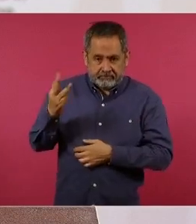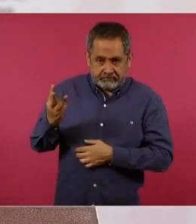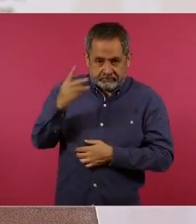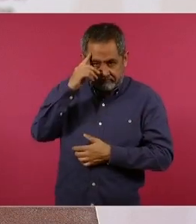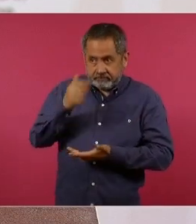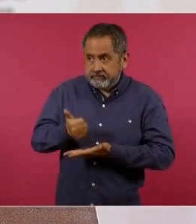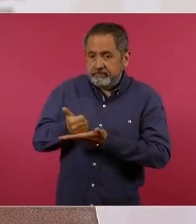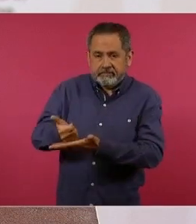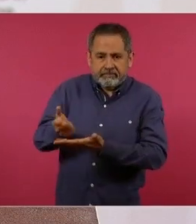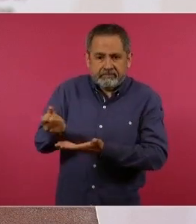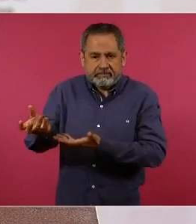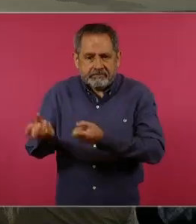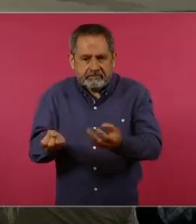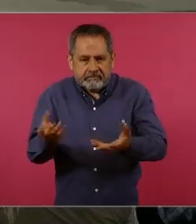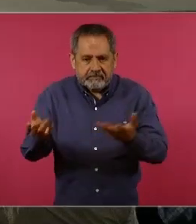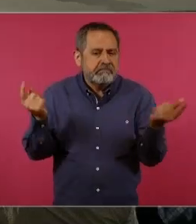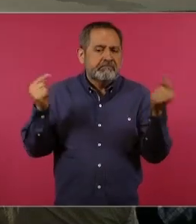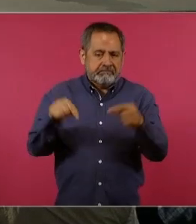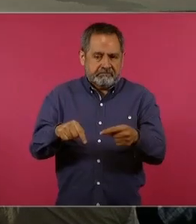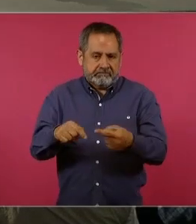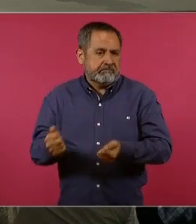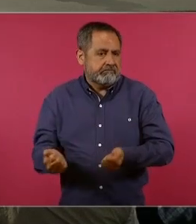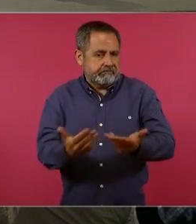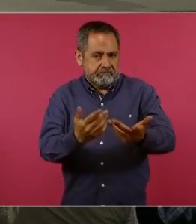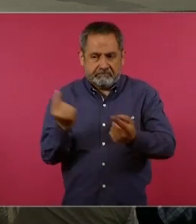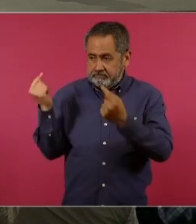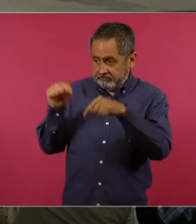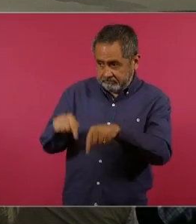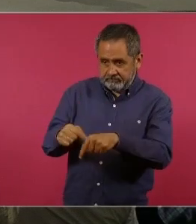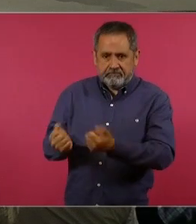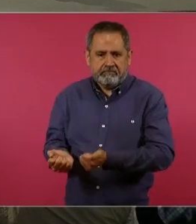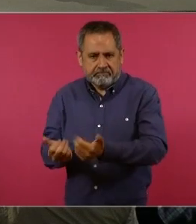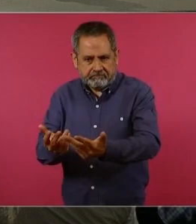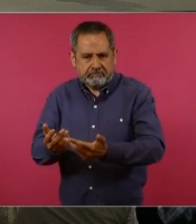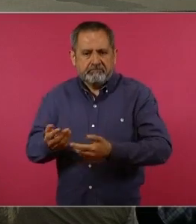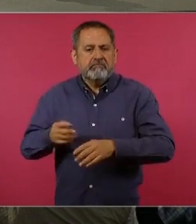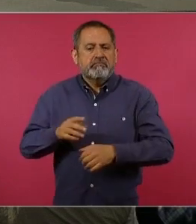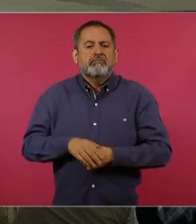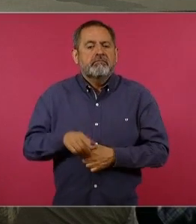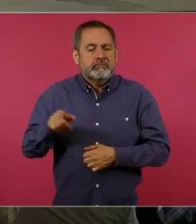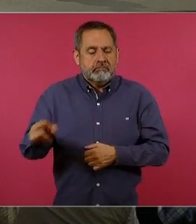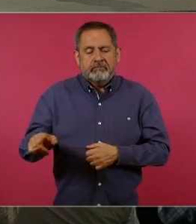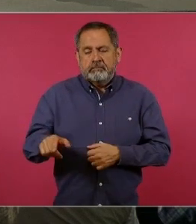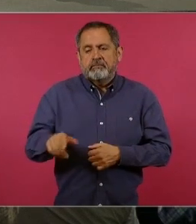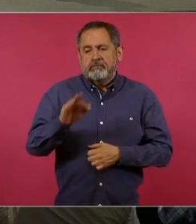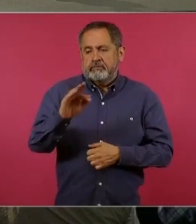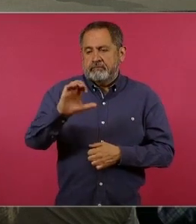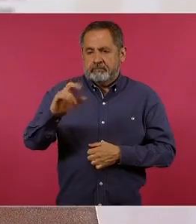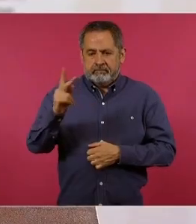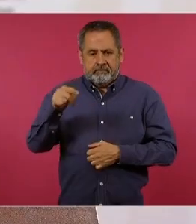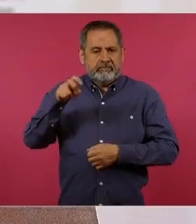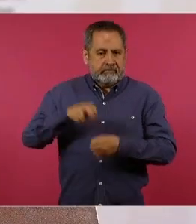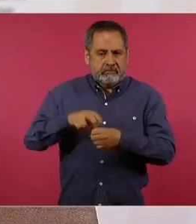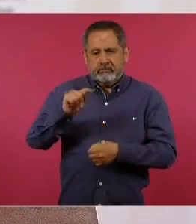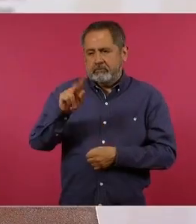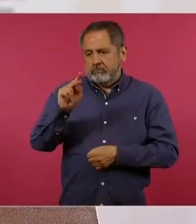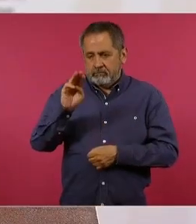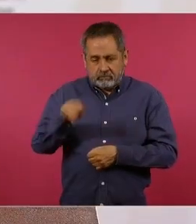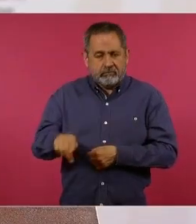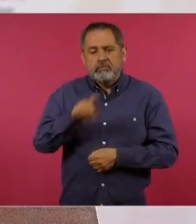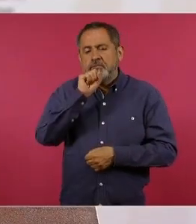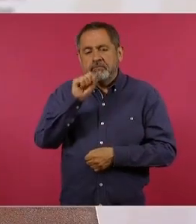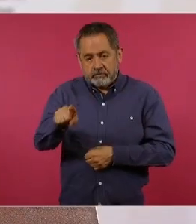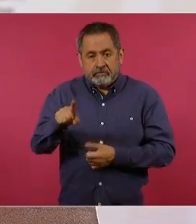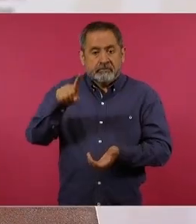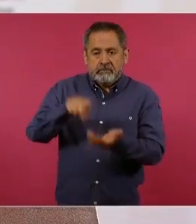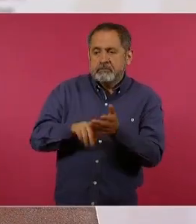humanitaria. En este sentido, el Aeropuerto Internacional Felipe Carrillo Puerto de Tulum también alberga una base